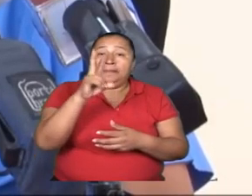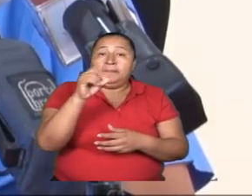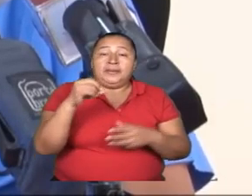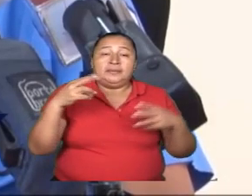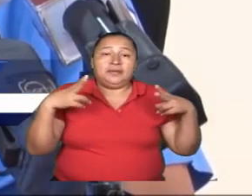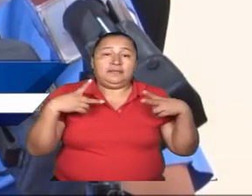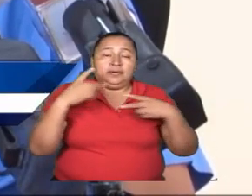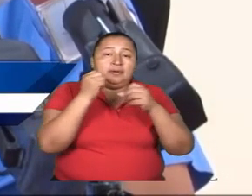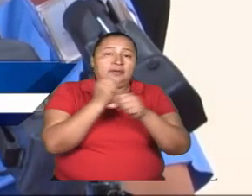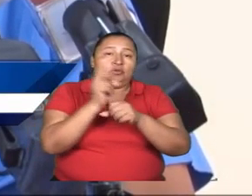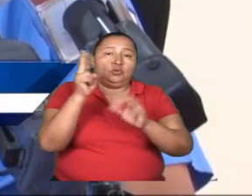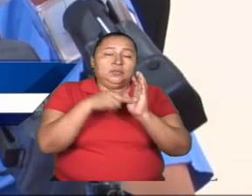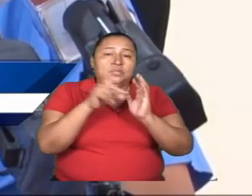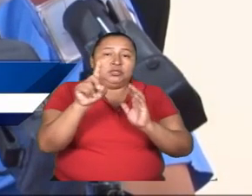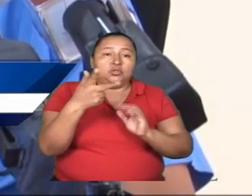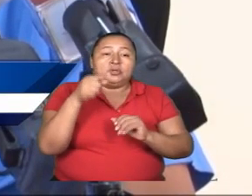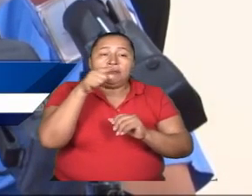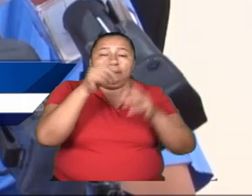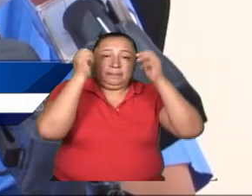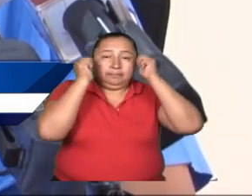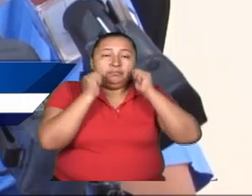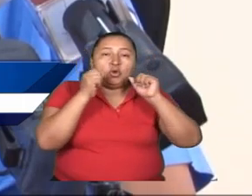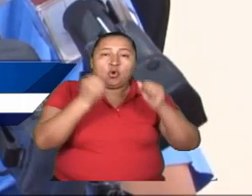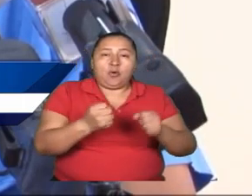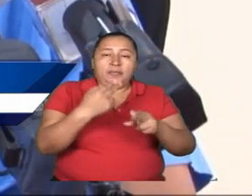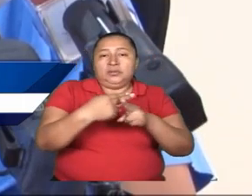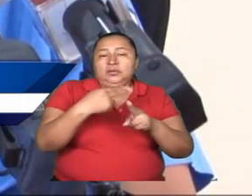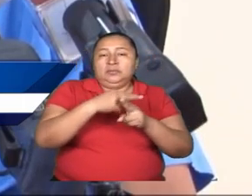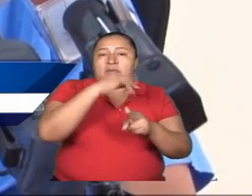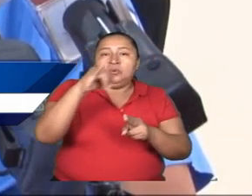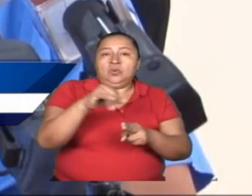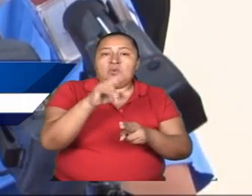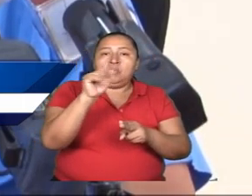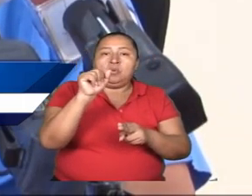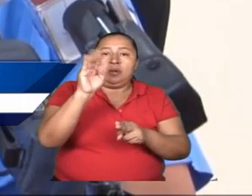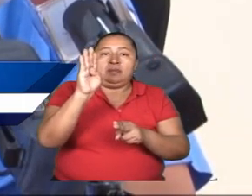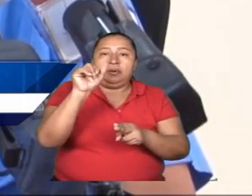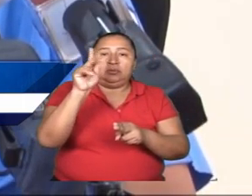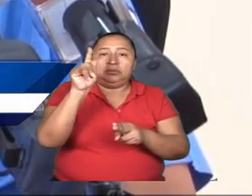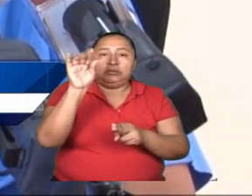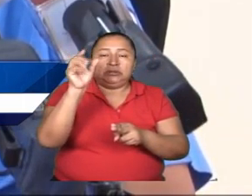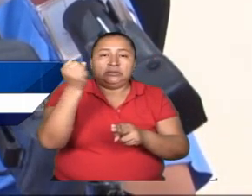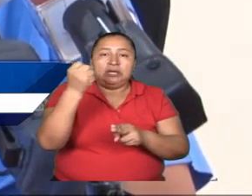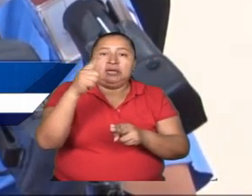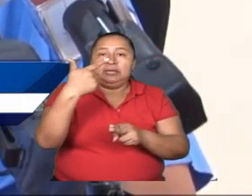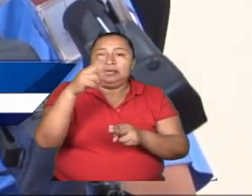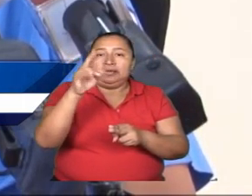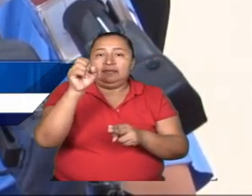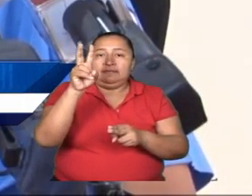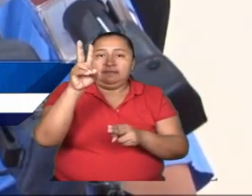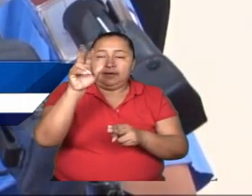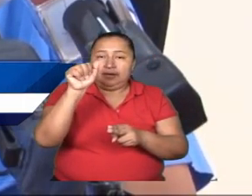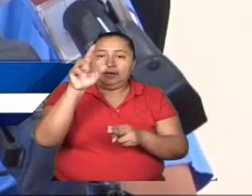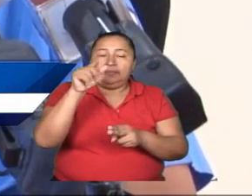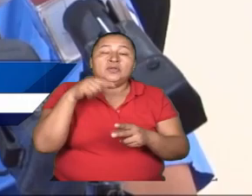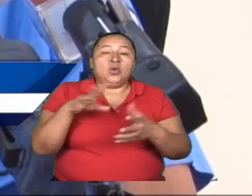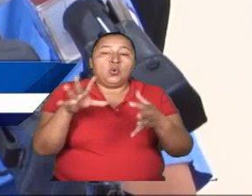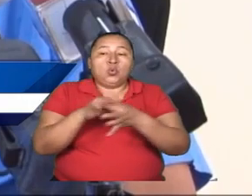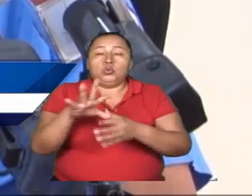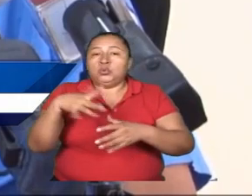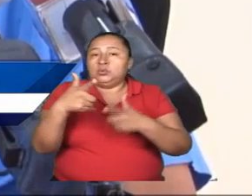abril del año 2018, el terrorista Juan Bautista Guevara Carballo, junto a grupos de delincuentes